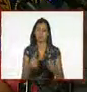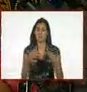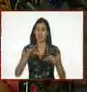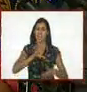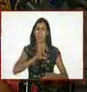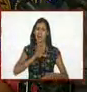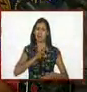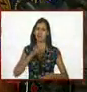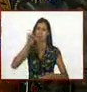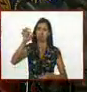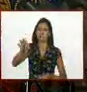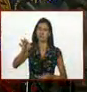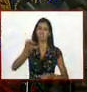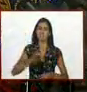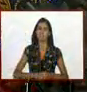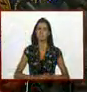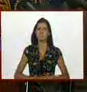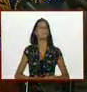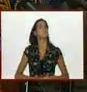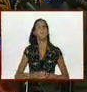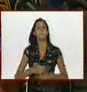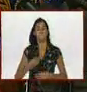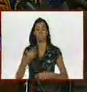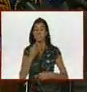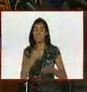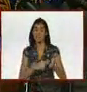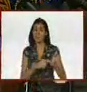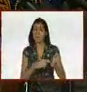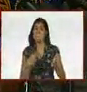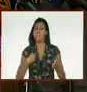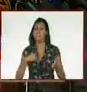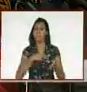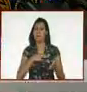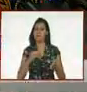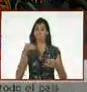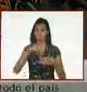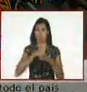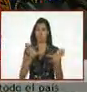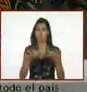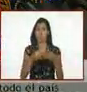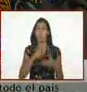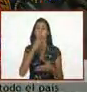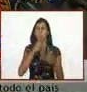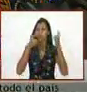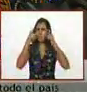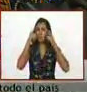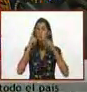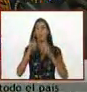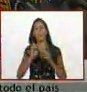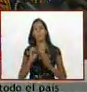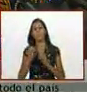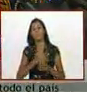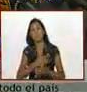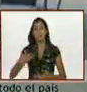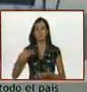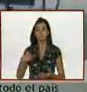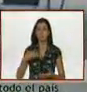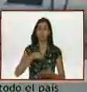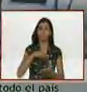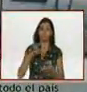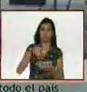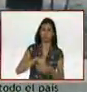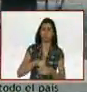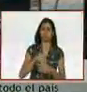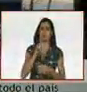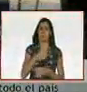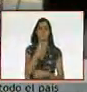carnet de militante, los que ya somos militantes, y un carnet de aspirante a militante.